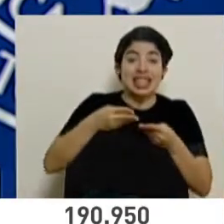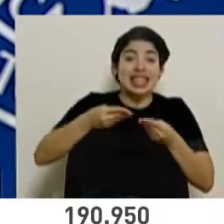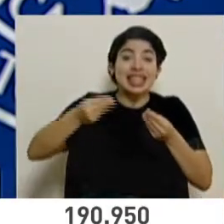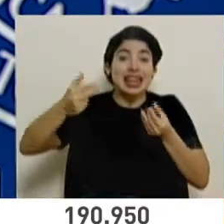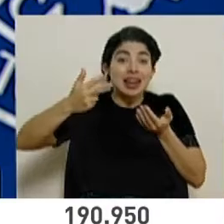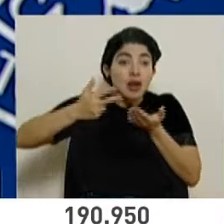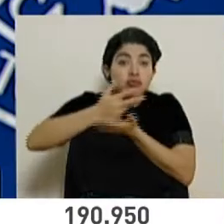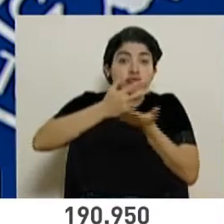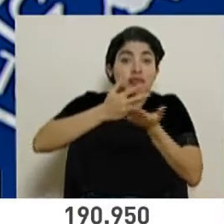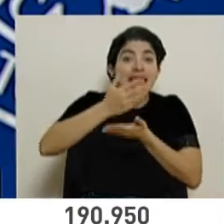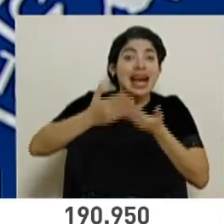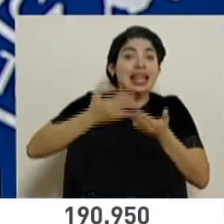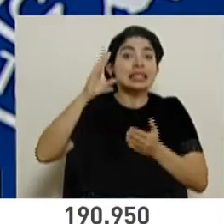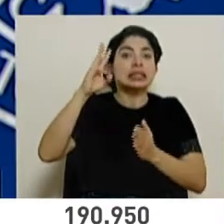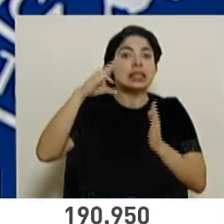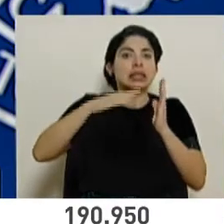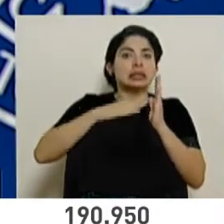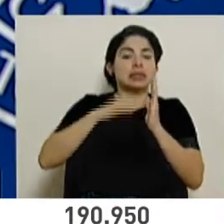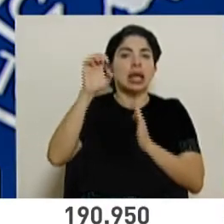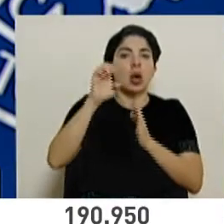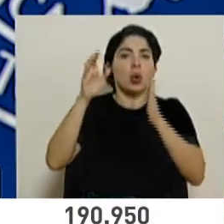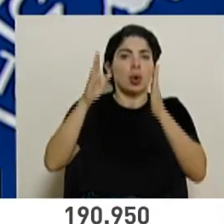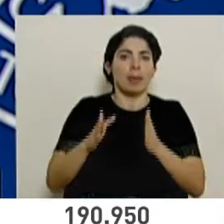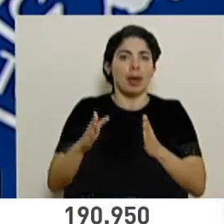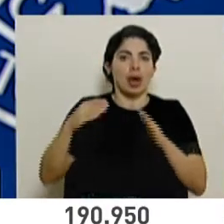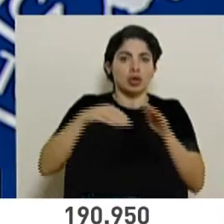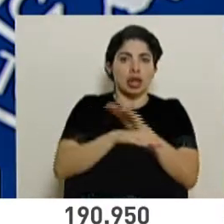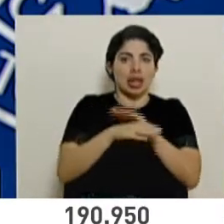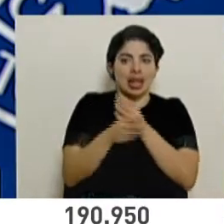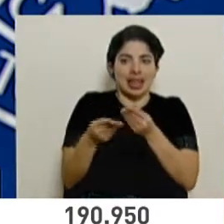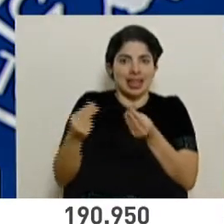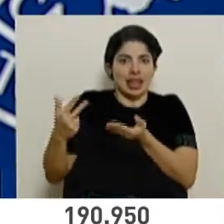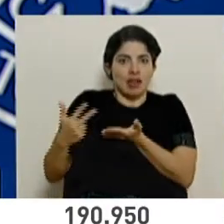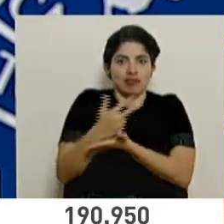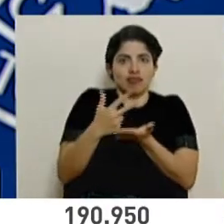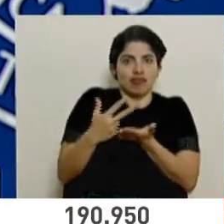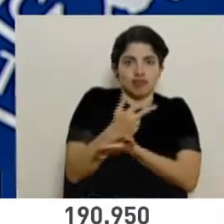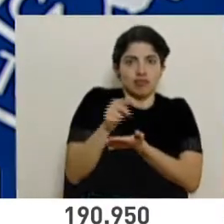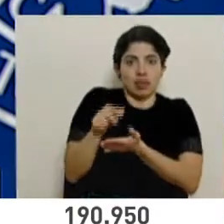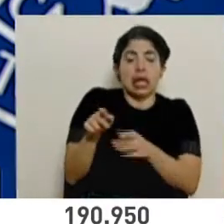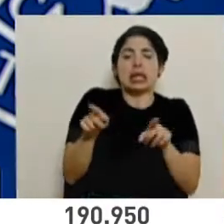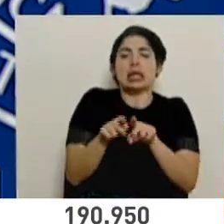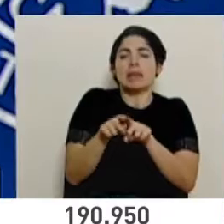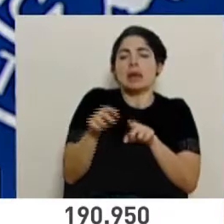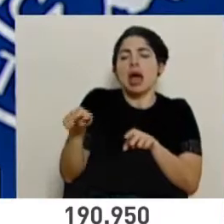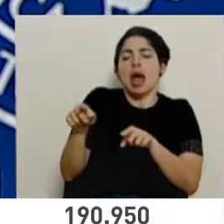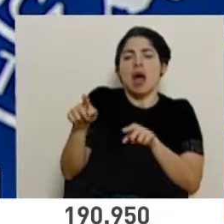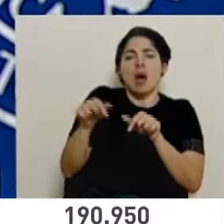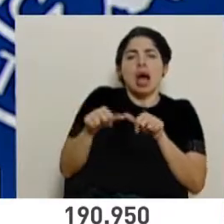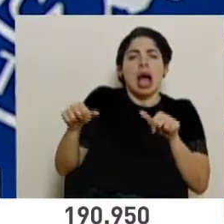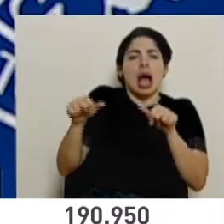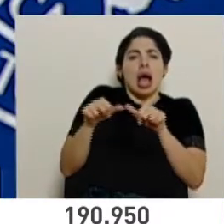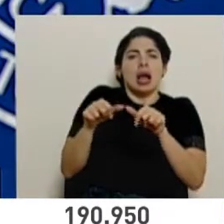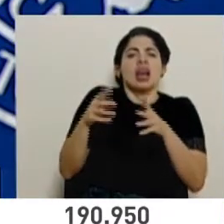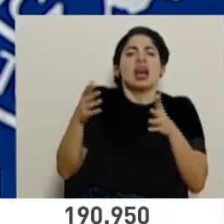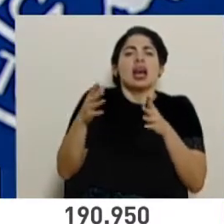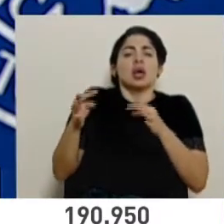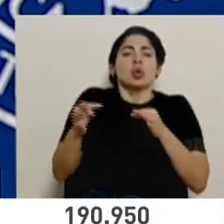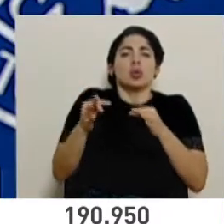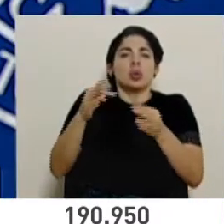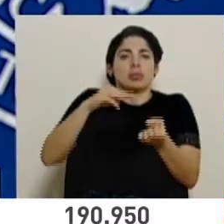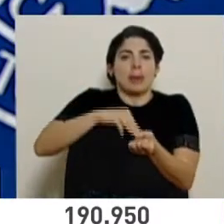terrestre casi 6,000 turistas europeos. Además, hay un nicho muy particular de turismo médico